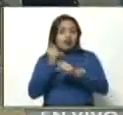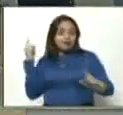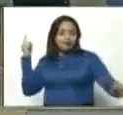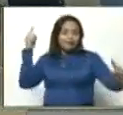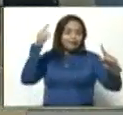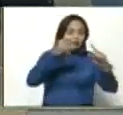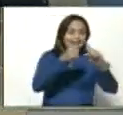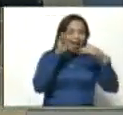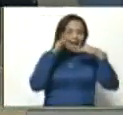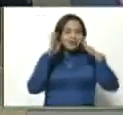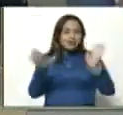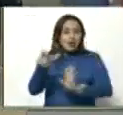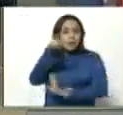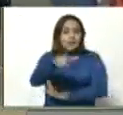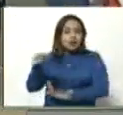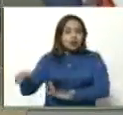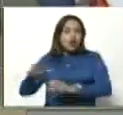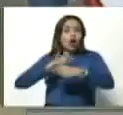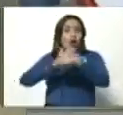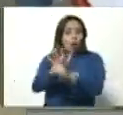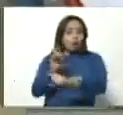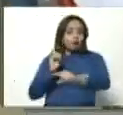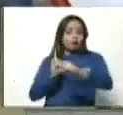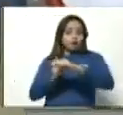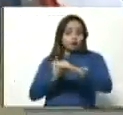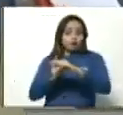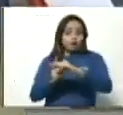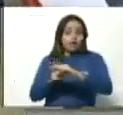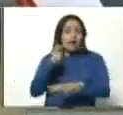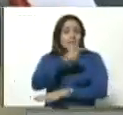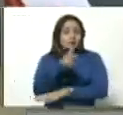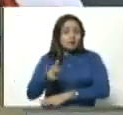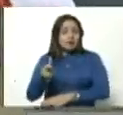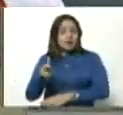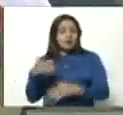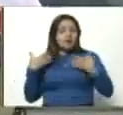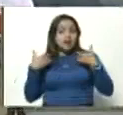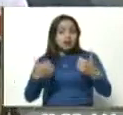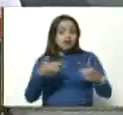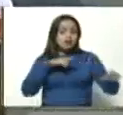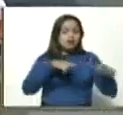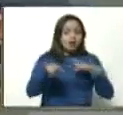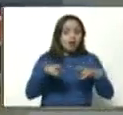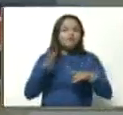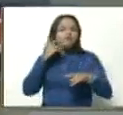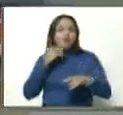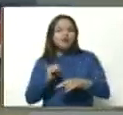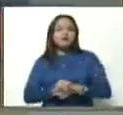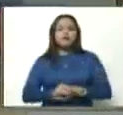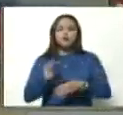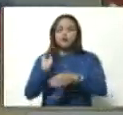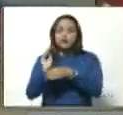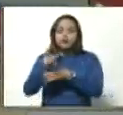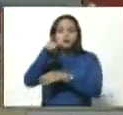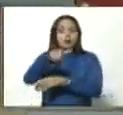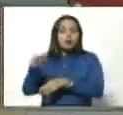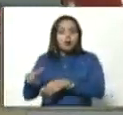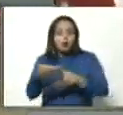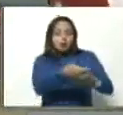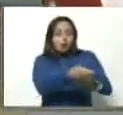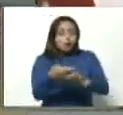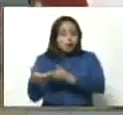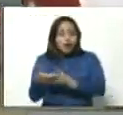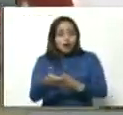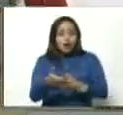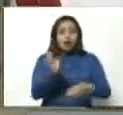en la atención al paciente COVID y el personal de salud asociado, es decir, protección civil, bomberos,